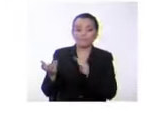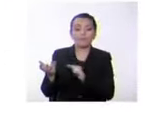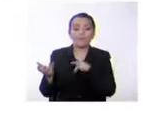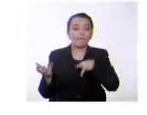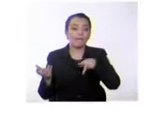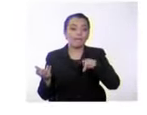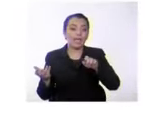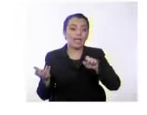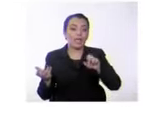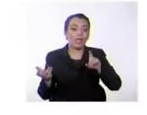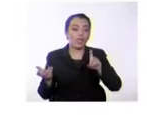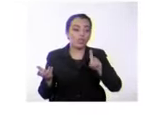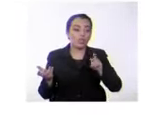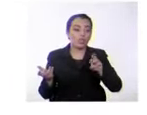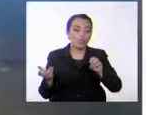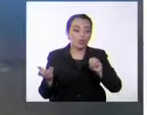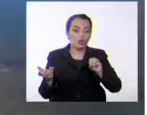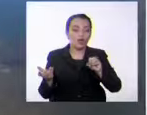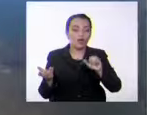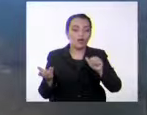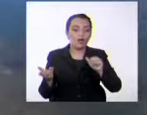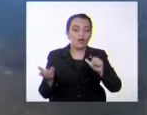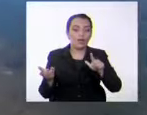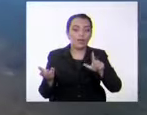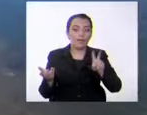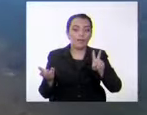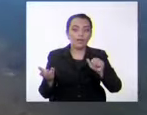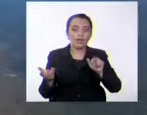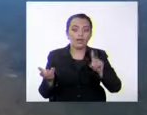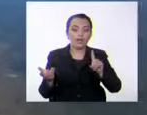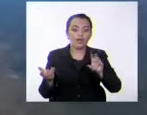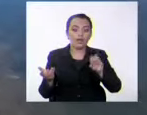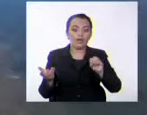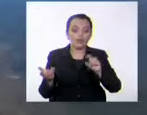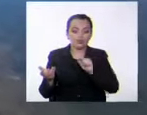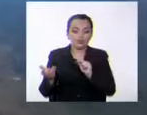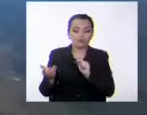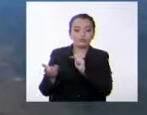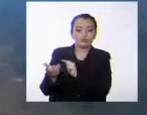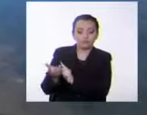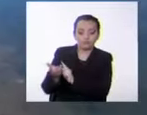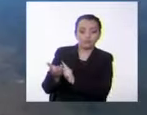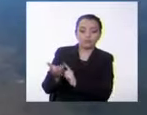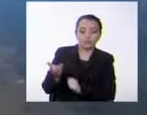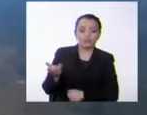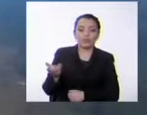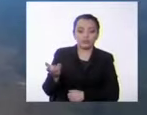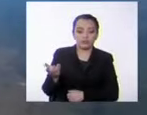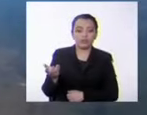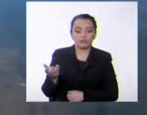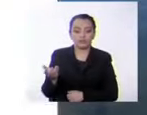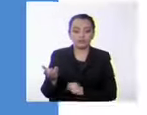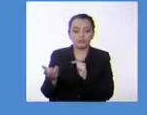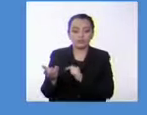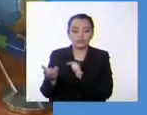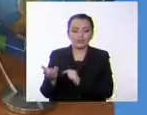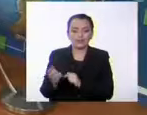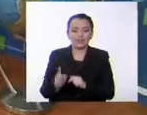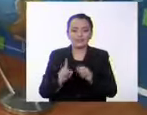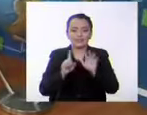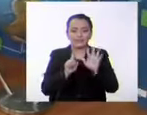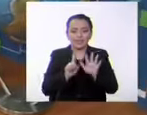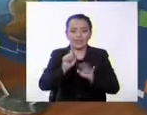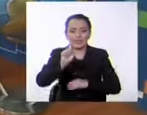Guatemala, ingresaron por el río Paz que está precisamente en Aguachapán con un ejército aproximado de 6,000 hombres,